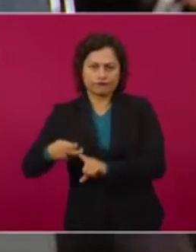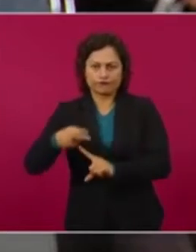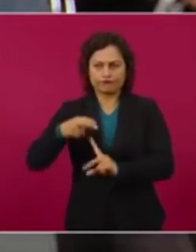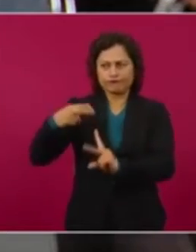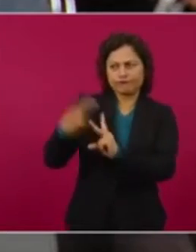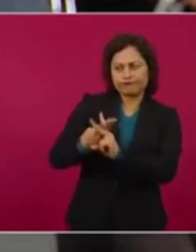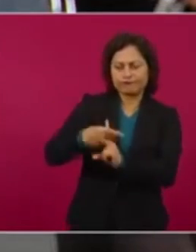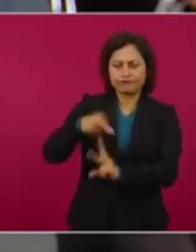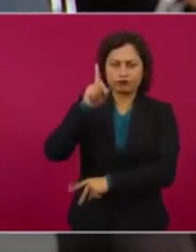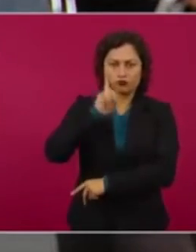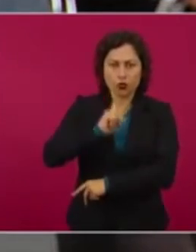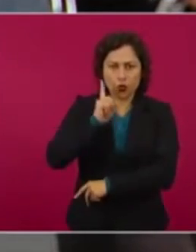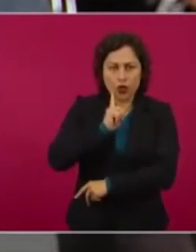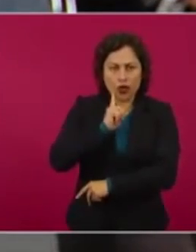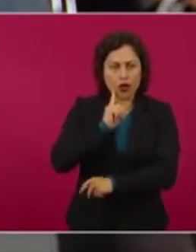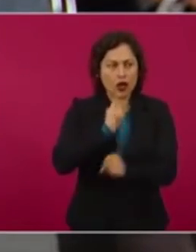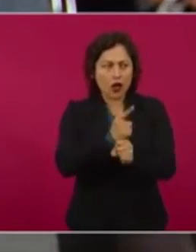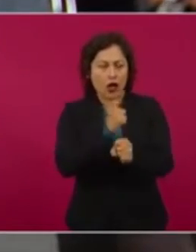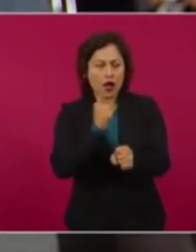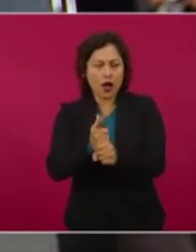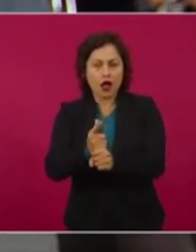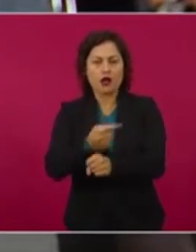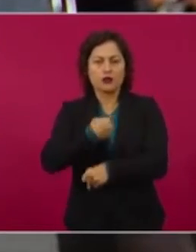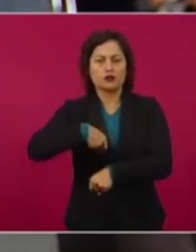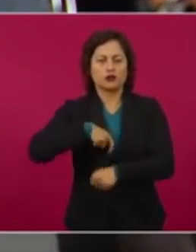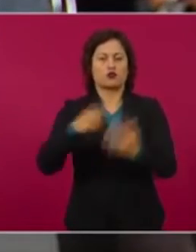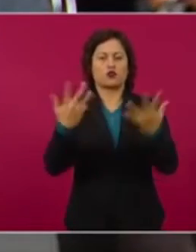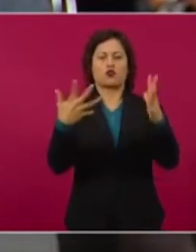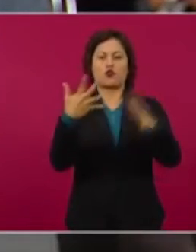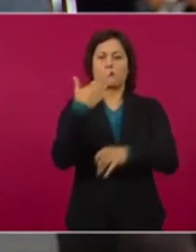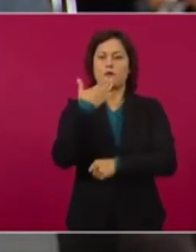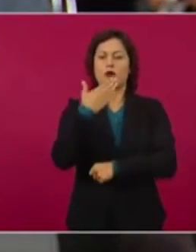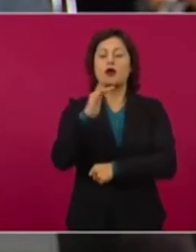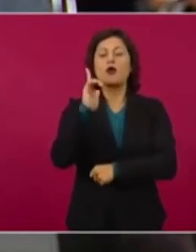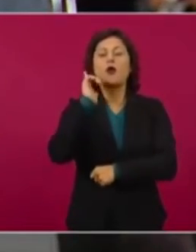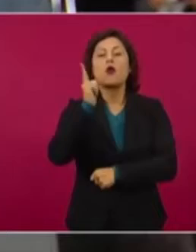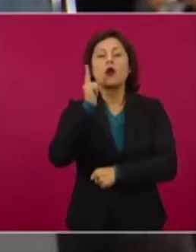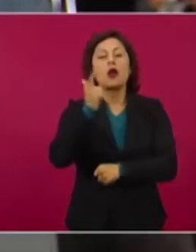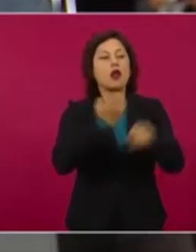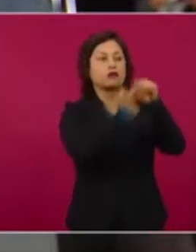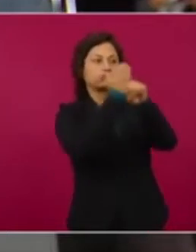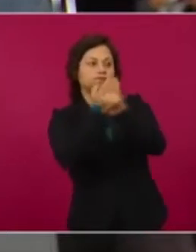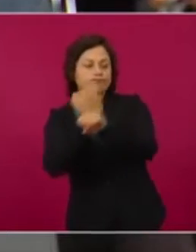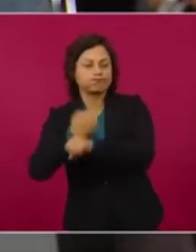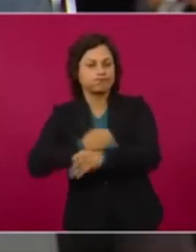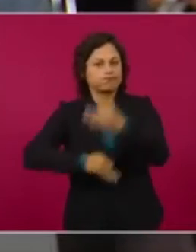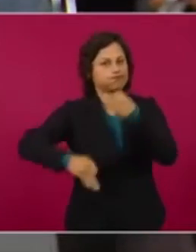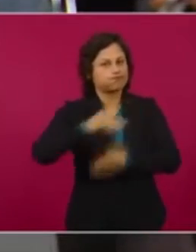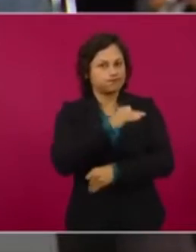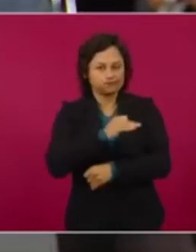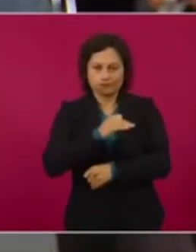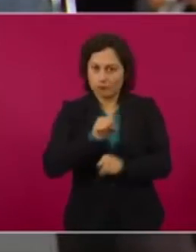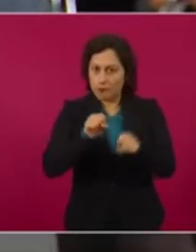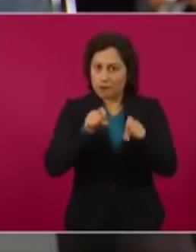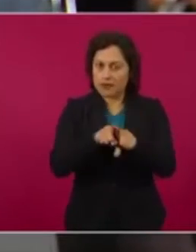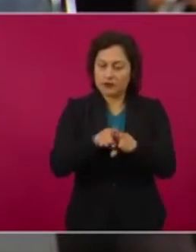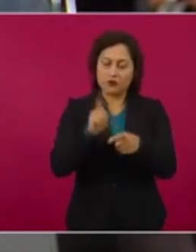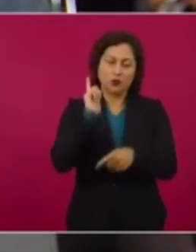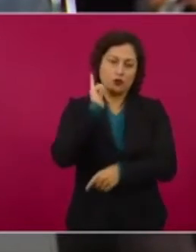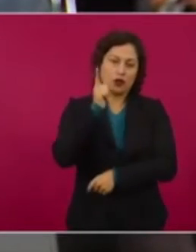lo aplaudíamos, ojalá se hiciera con todos, en todos los estados. Y bueno, este sujeto es vinculado a